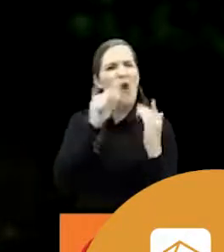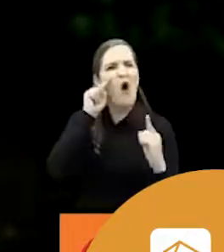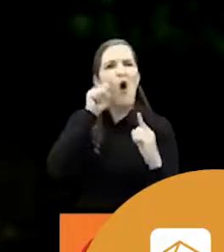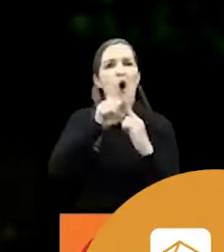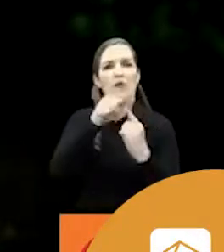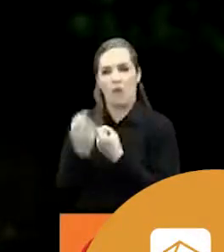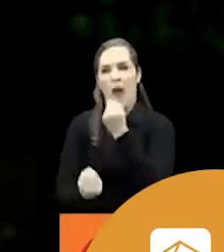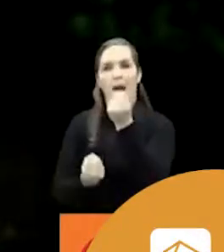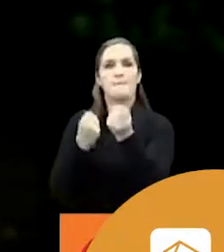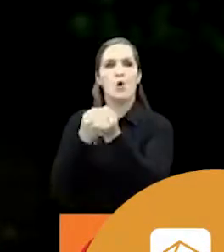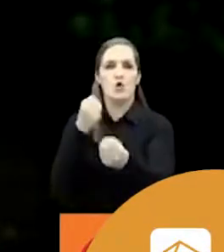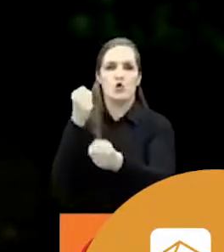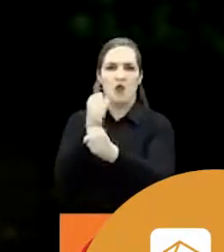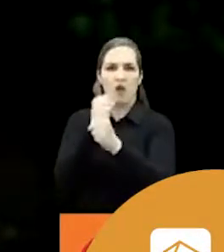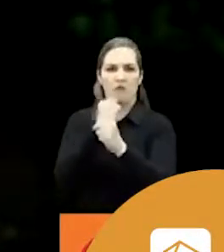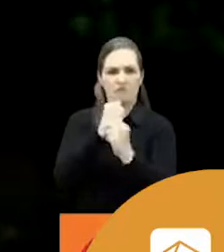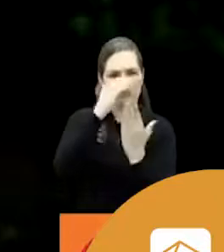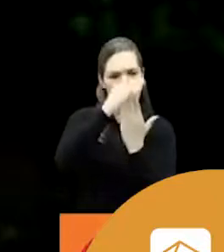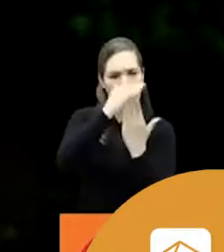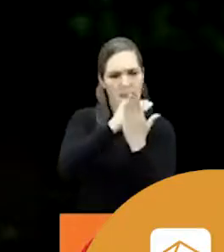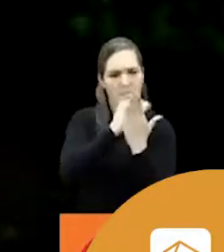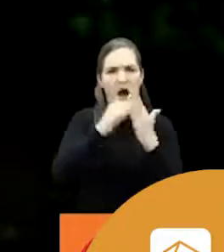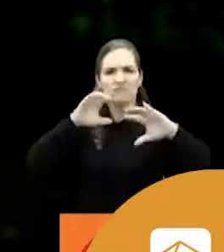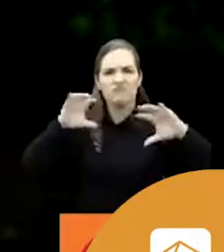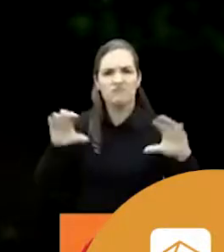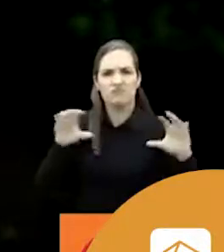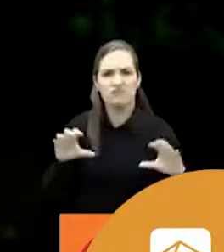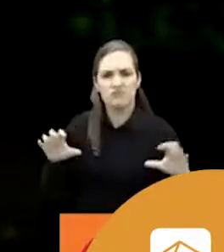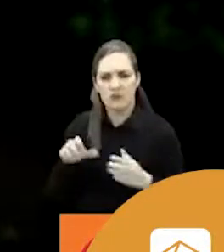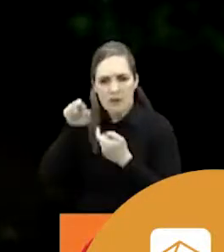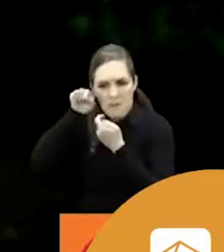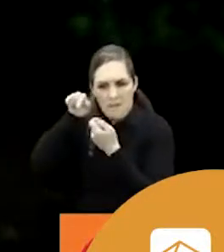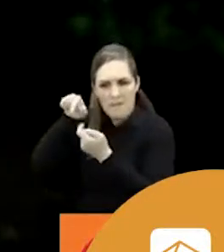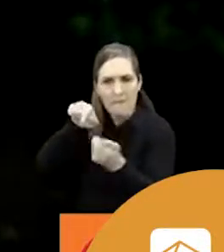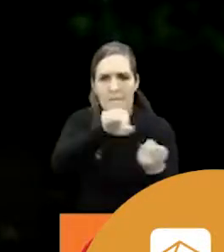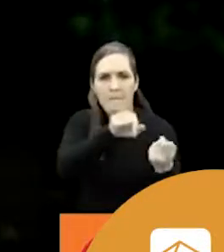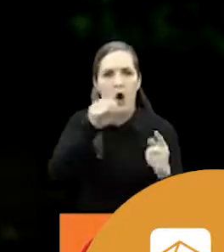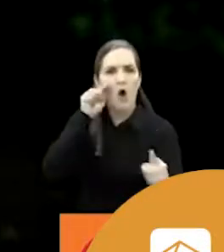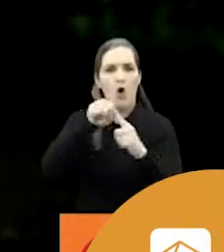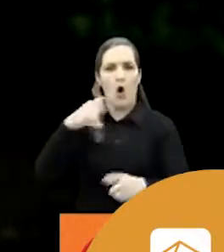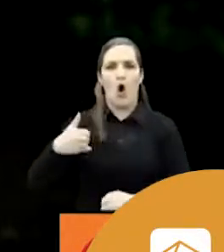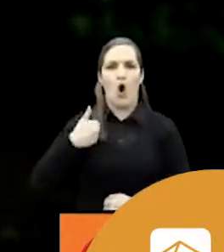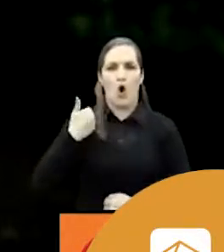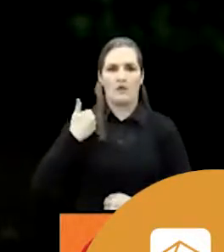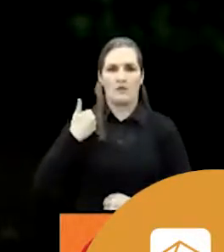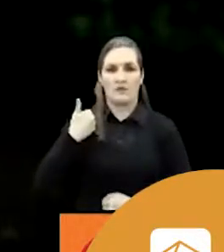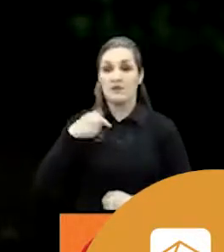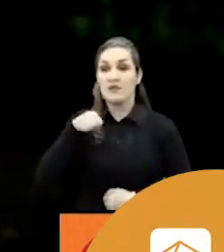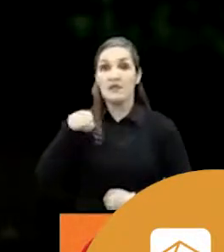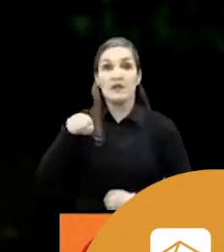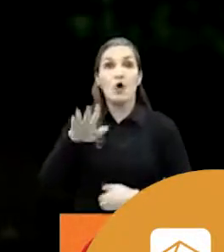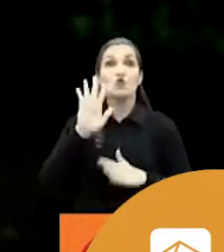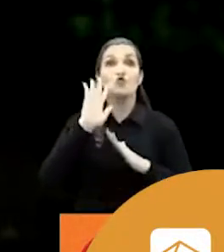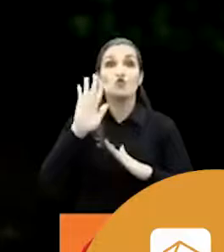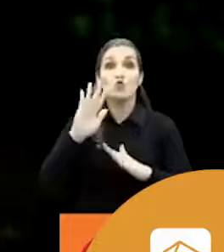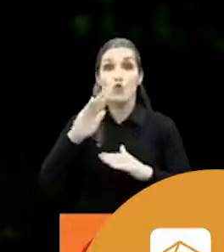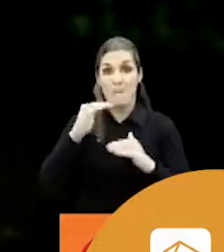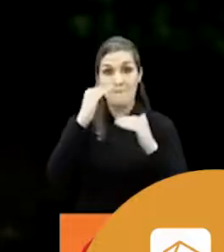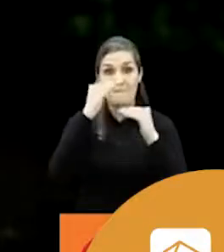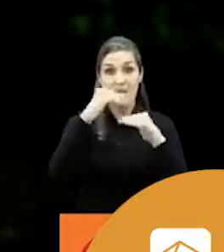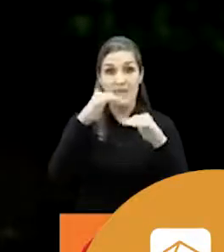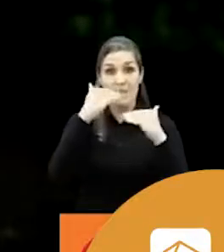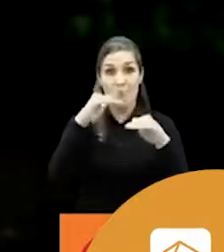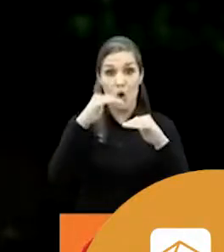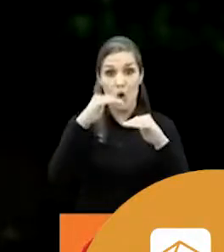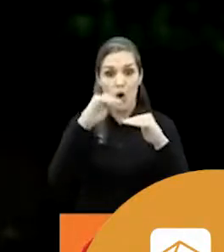empleo juvenil que empieza con subsidiar el equivalente al 25% del salario mínimo legal